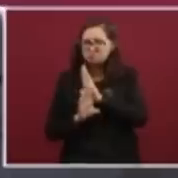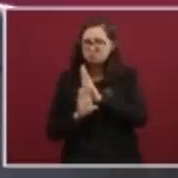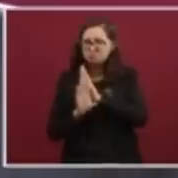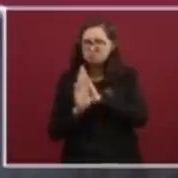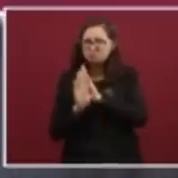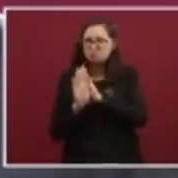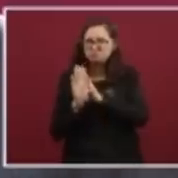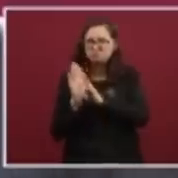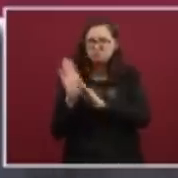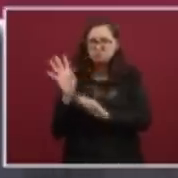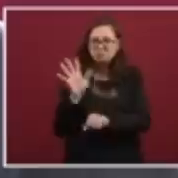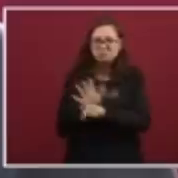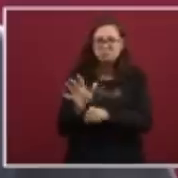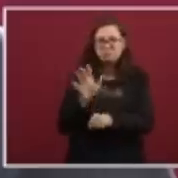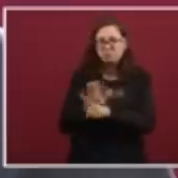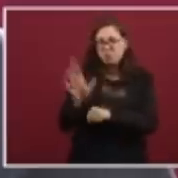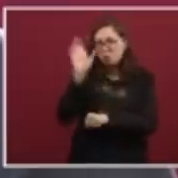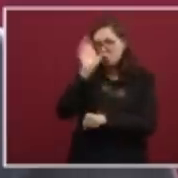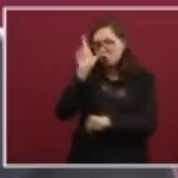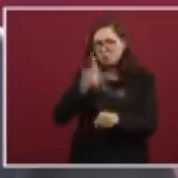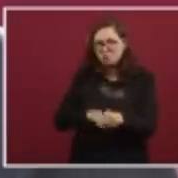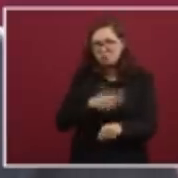tenía mucha cultura.